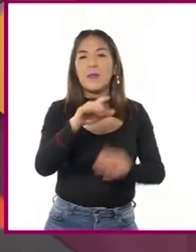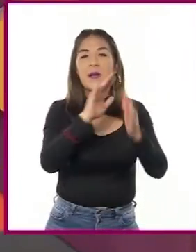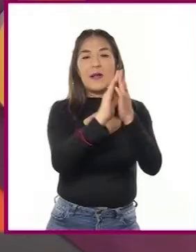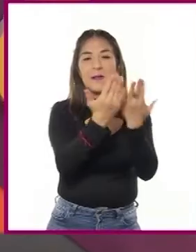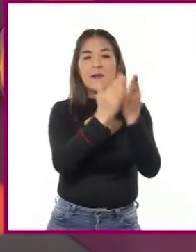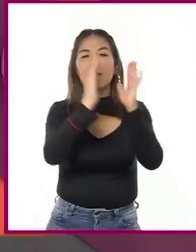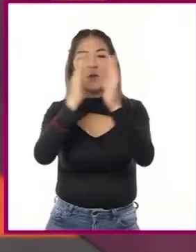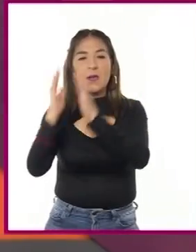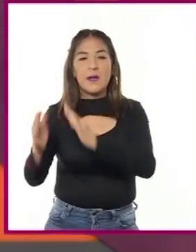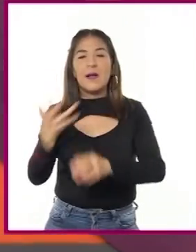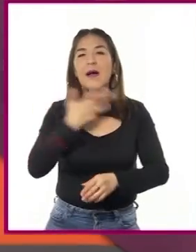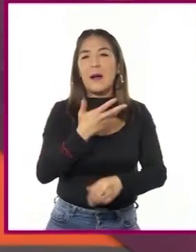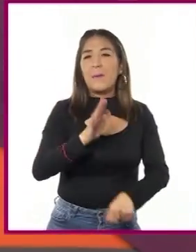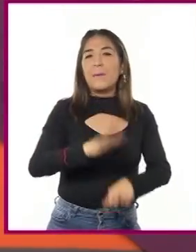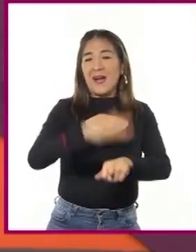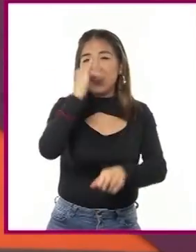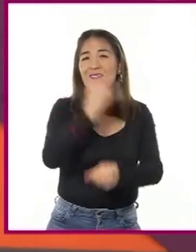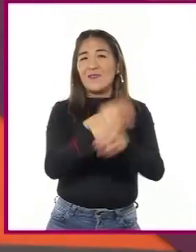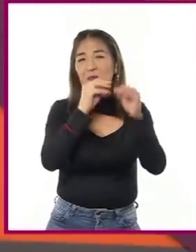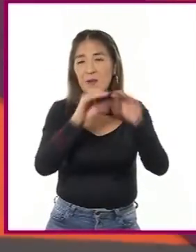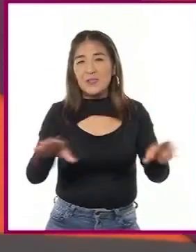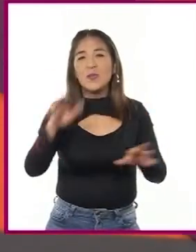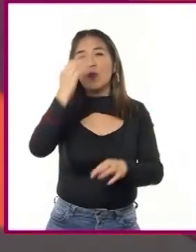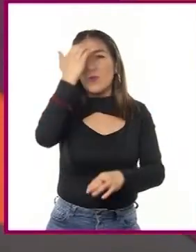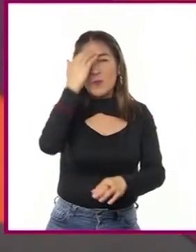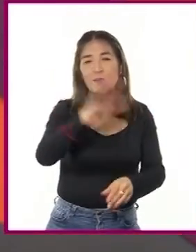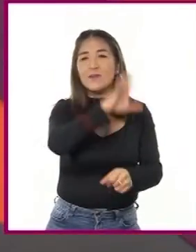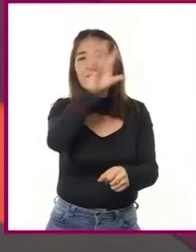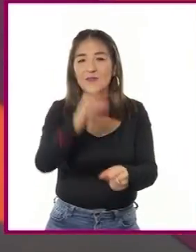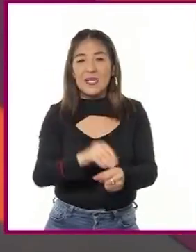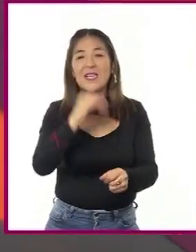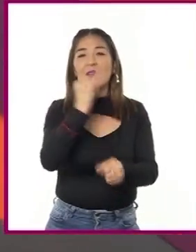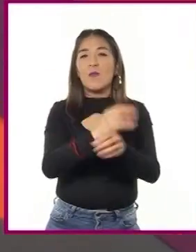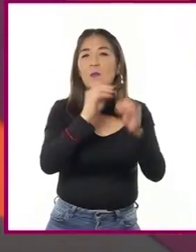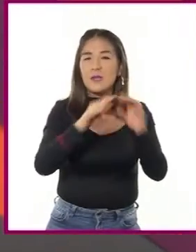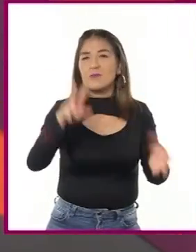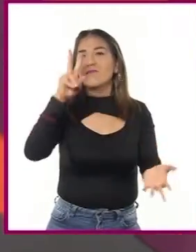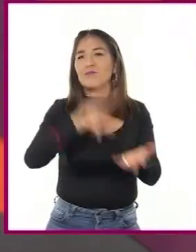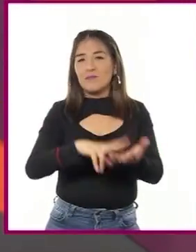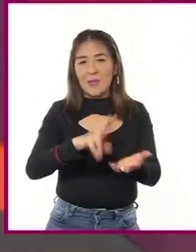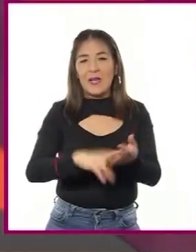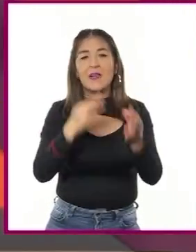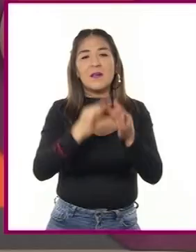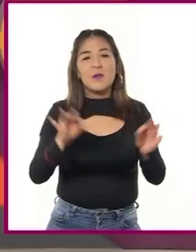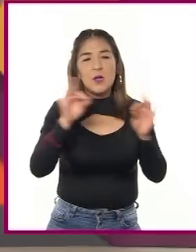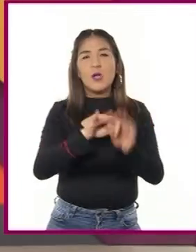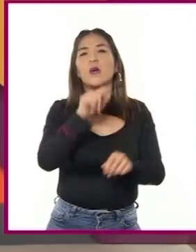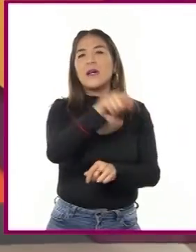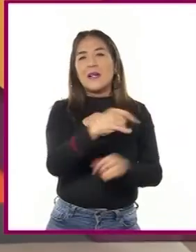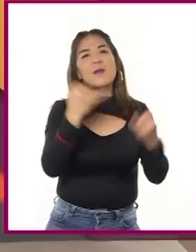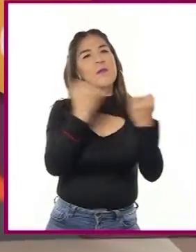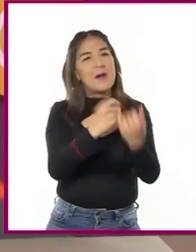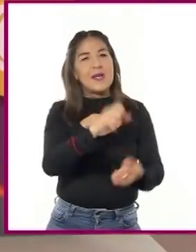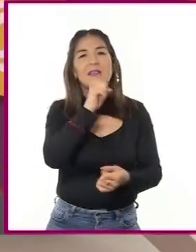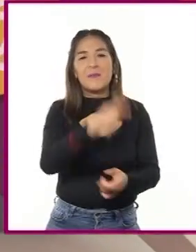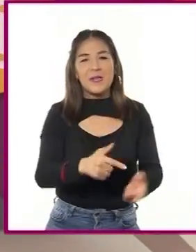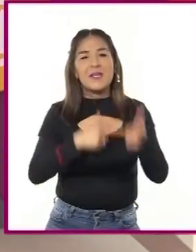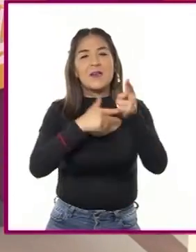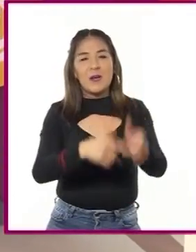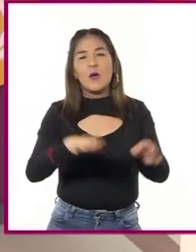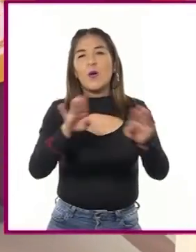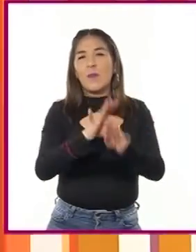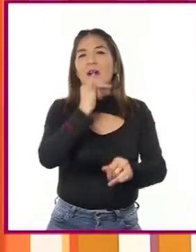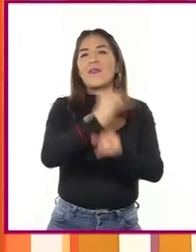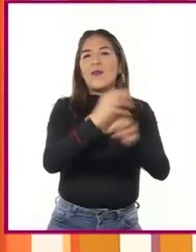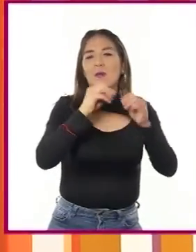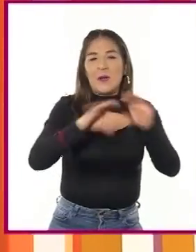bibliotecas, que contienen muchísimo conocimiento y documentos muy valiosos, han tratado de no quedarse atrás en cuanto a ser una fuente de